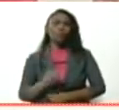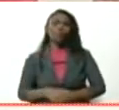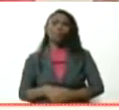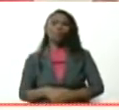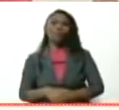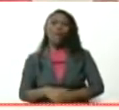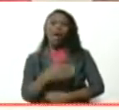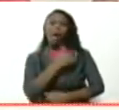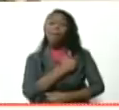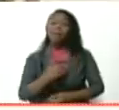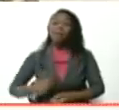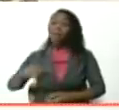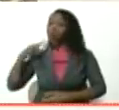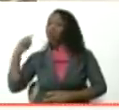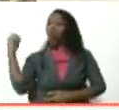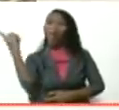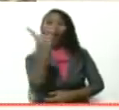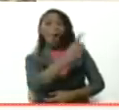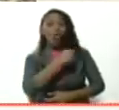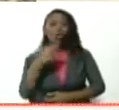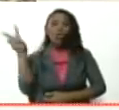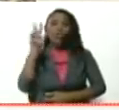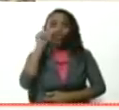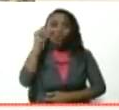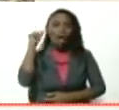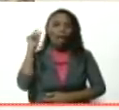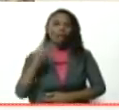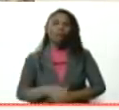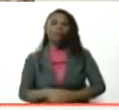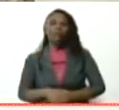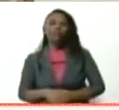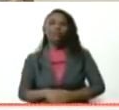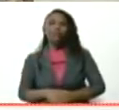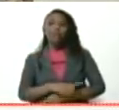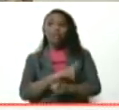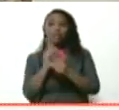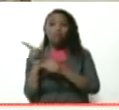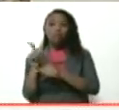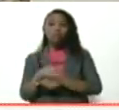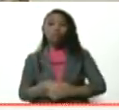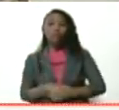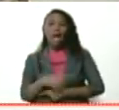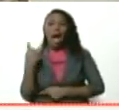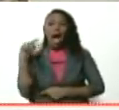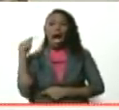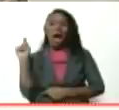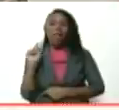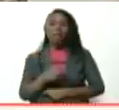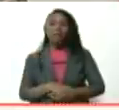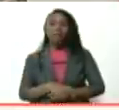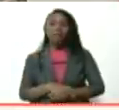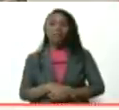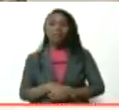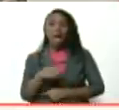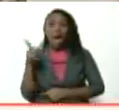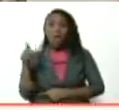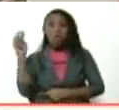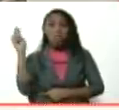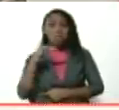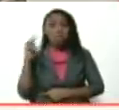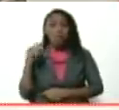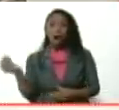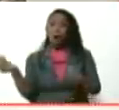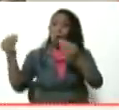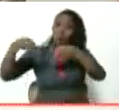el presidente de todos los venezolanos y las venezolanas. Eso es, está ahí. Que ellos nunca se pusieron